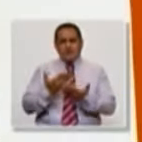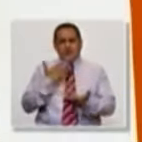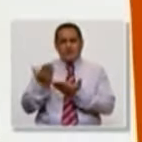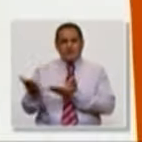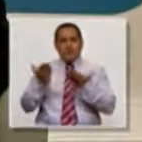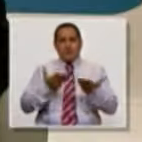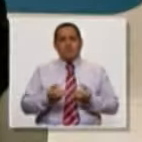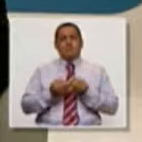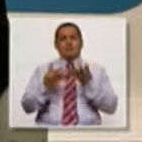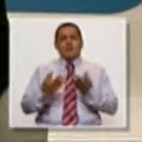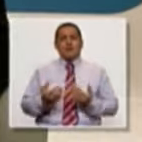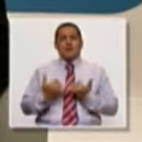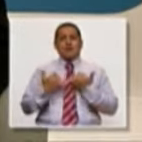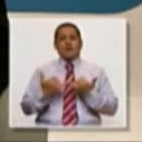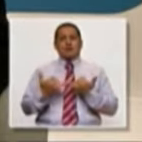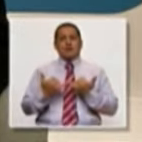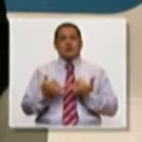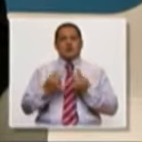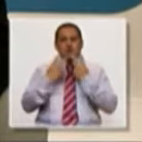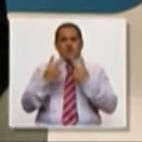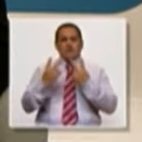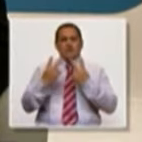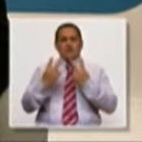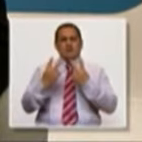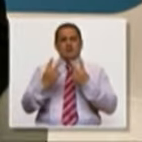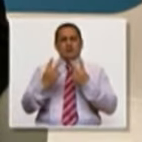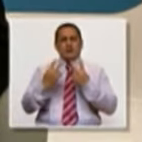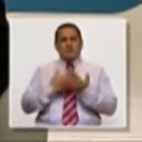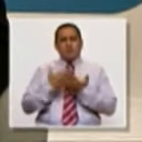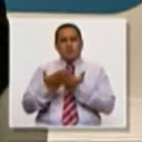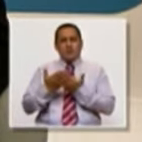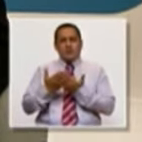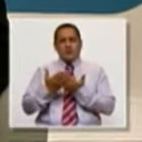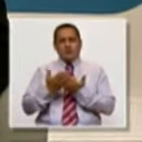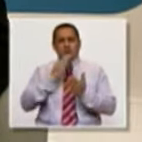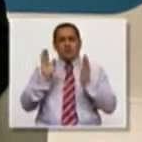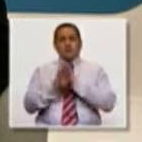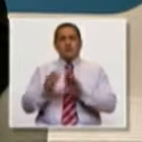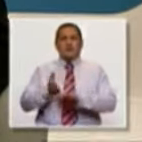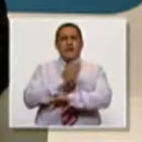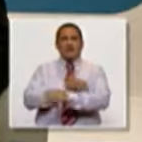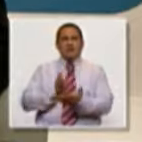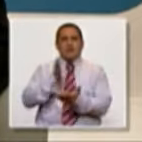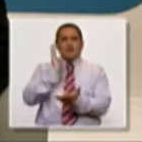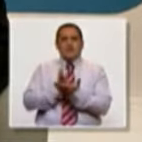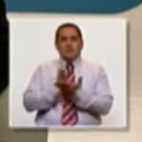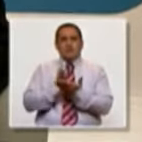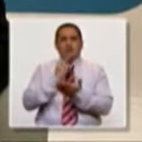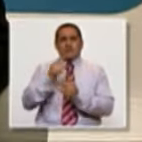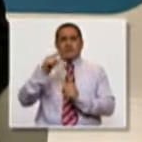Qué ocurrencia. Vamos a ver a propósito de una sentencia del Tribunal